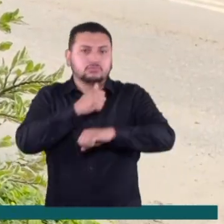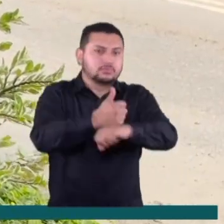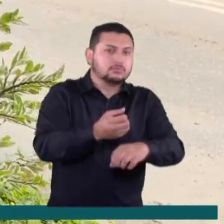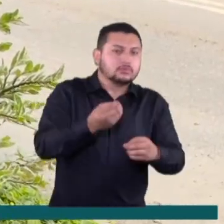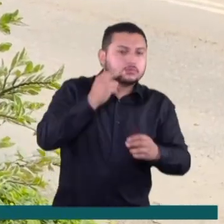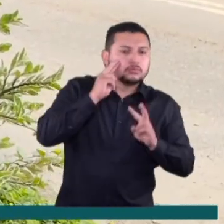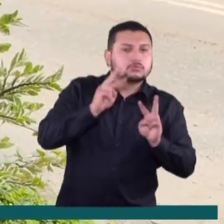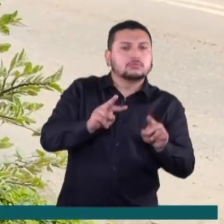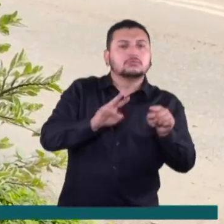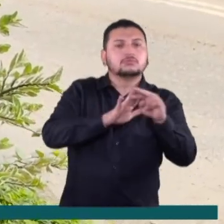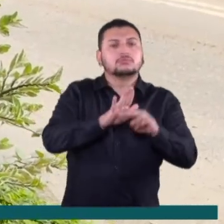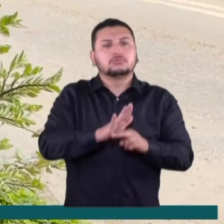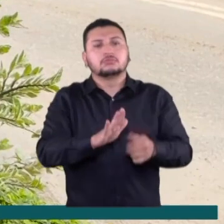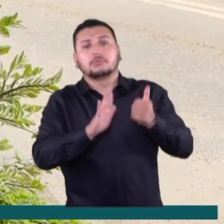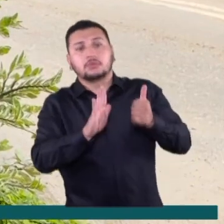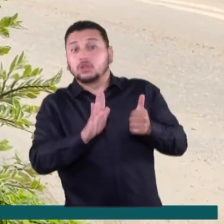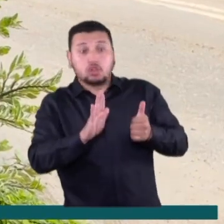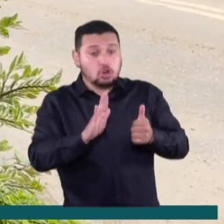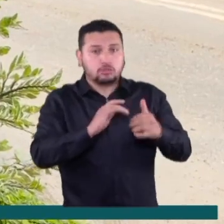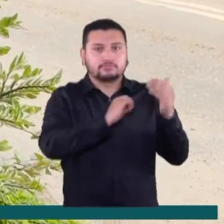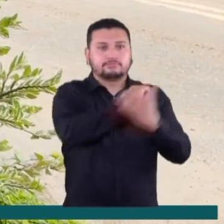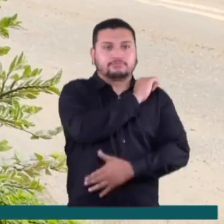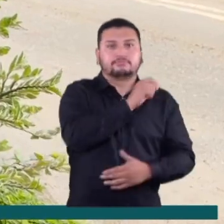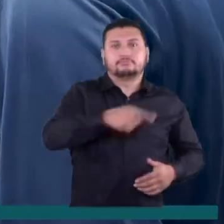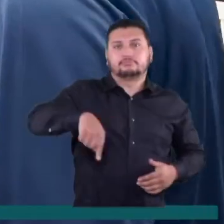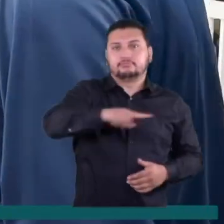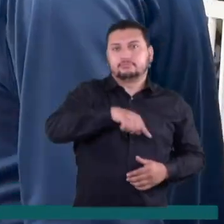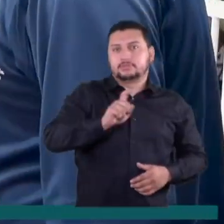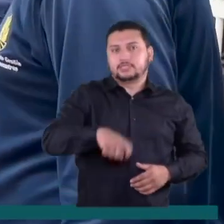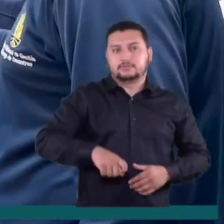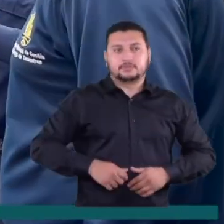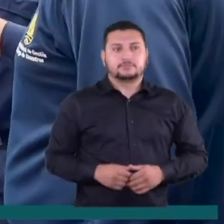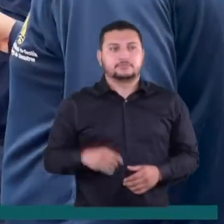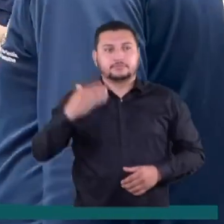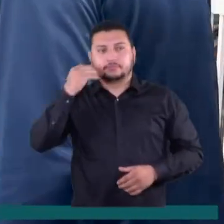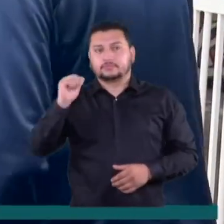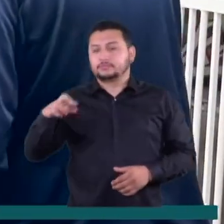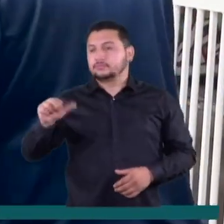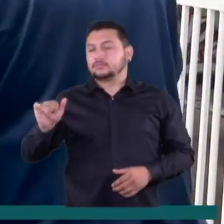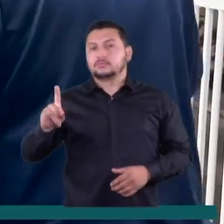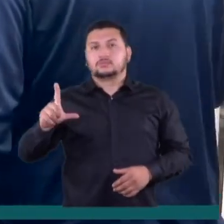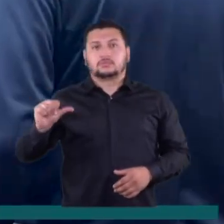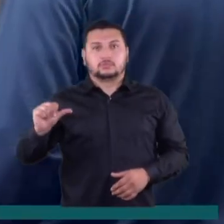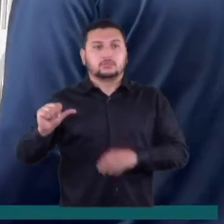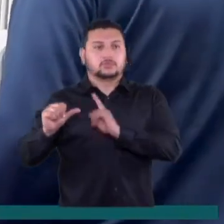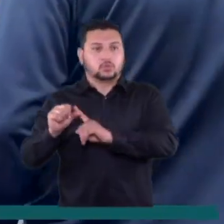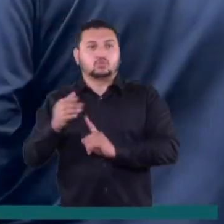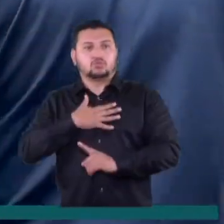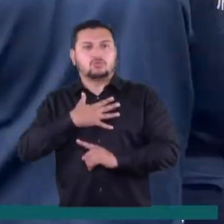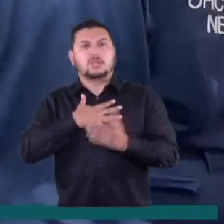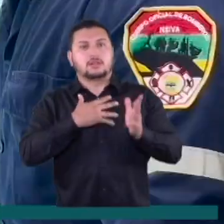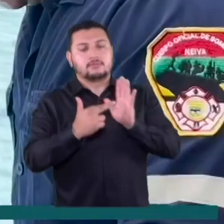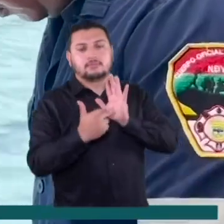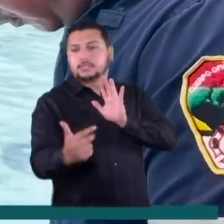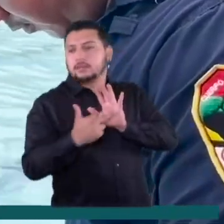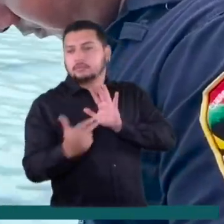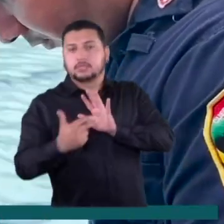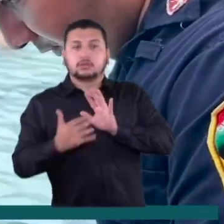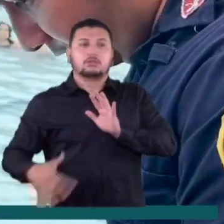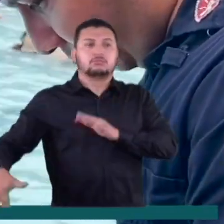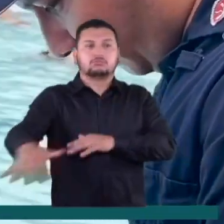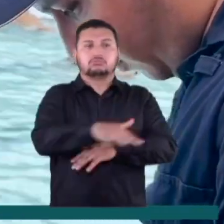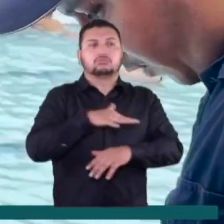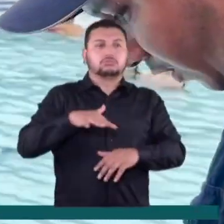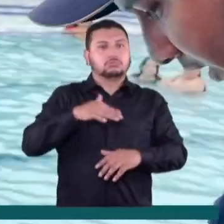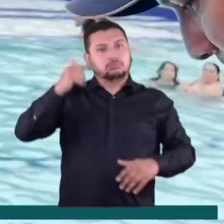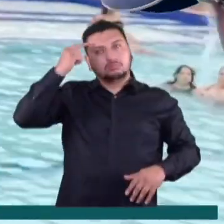los parámetros establecidos para proteger la vida de los usuarios. Paola Andrea Mora, propietaria de un establecimiento con piscinas, considera